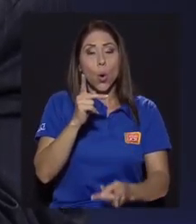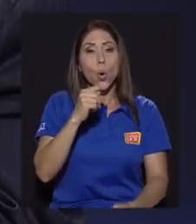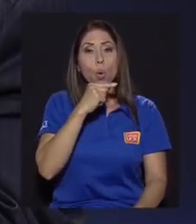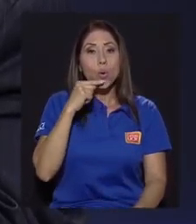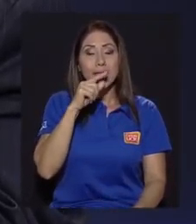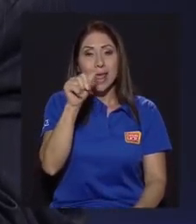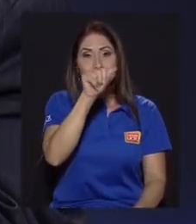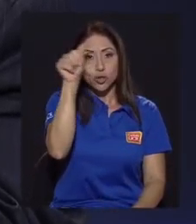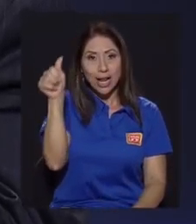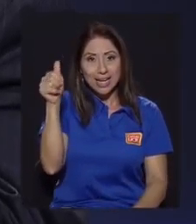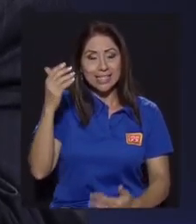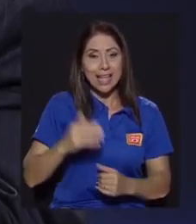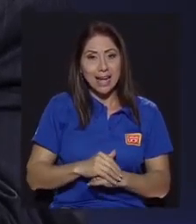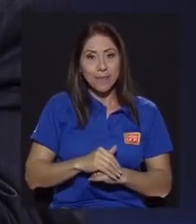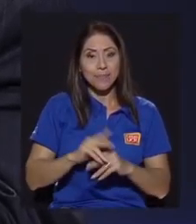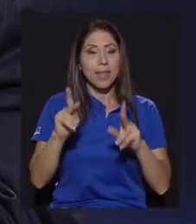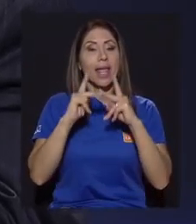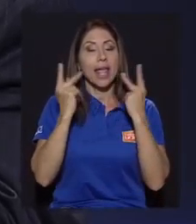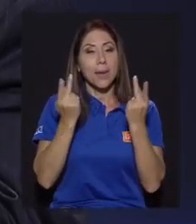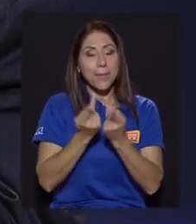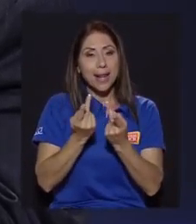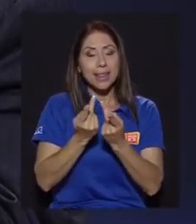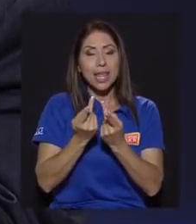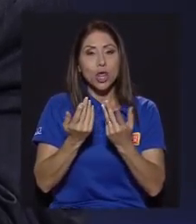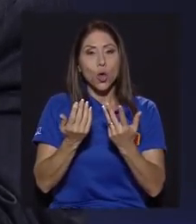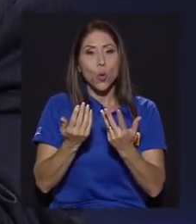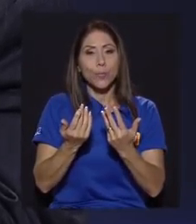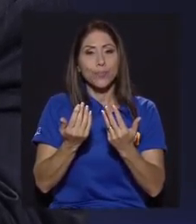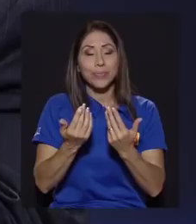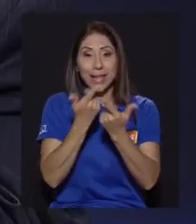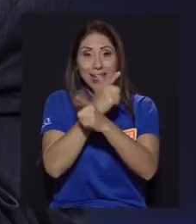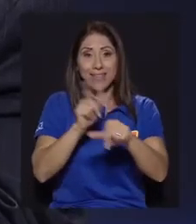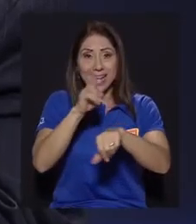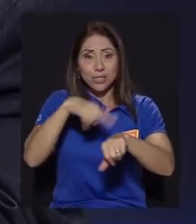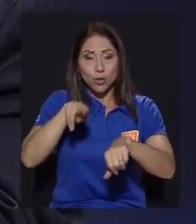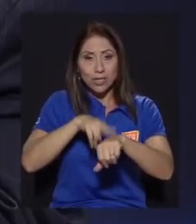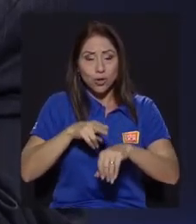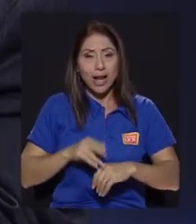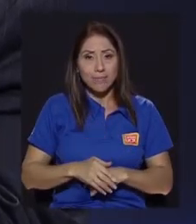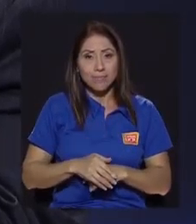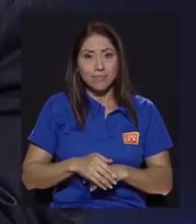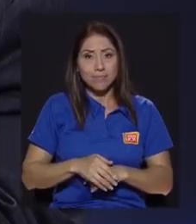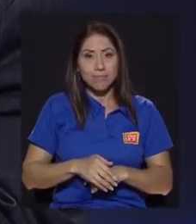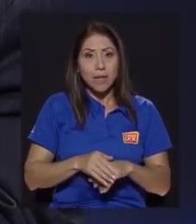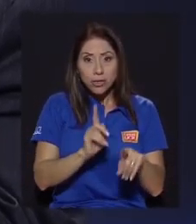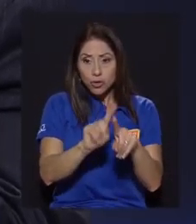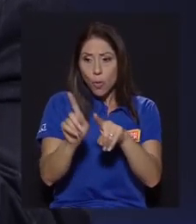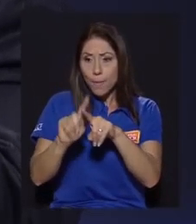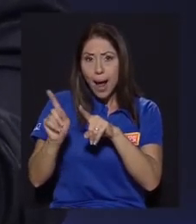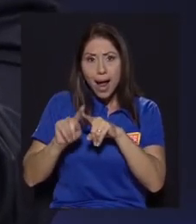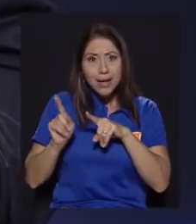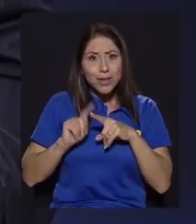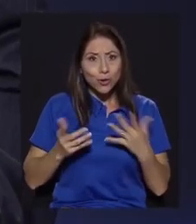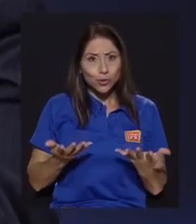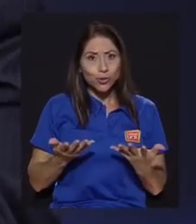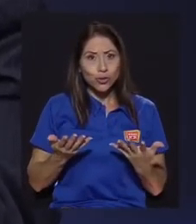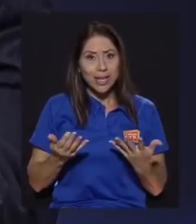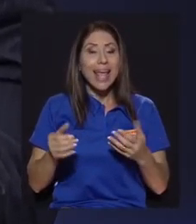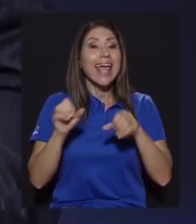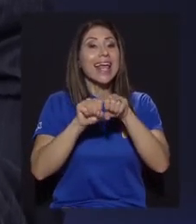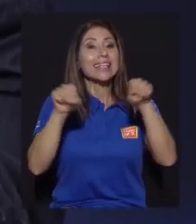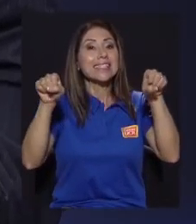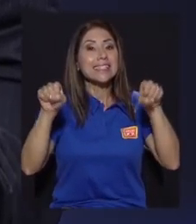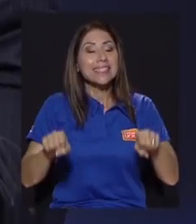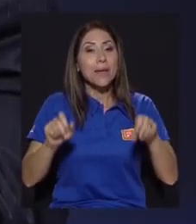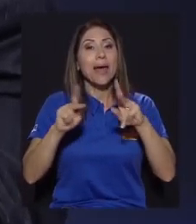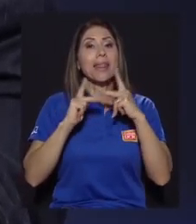cristiana el partido de liberación nacional son varios es el sistema